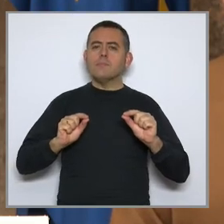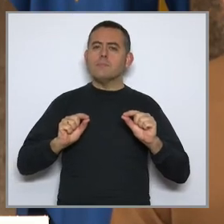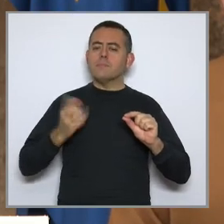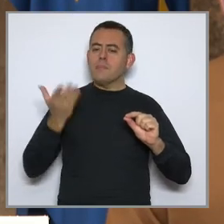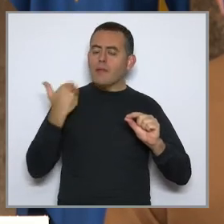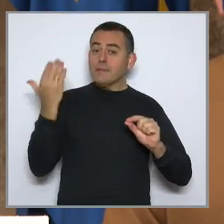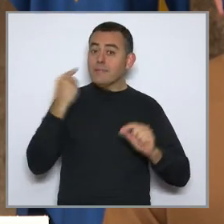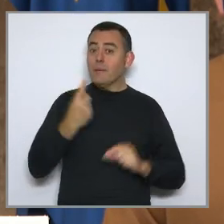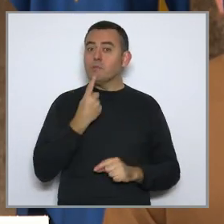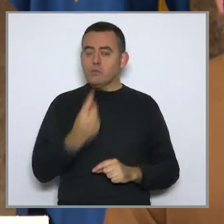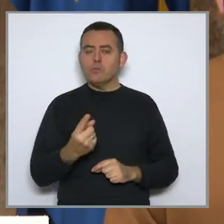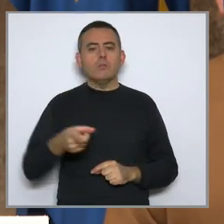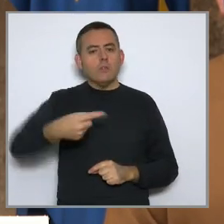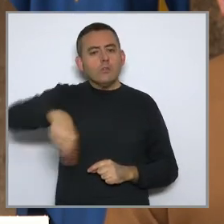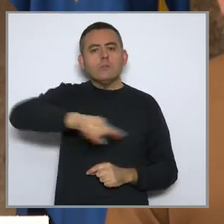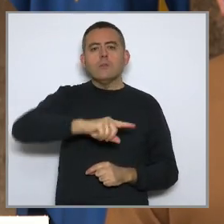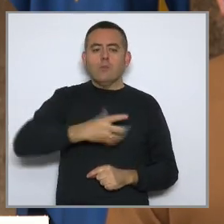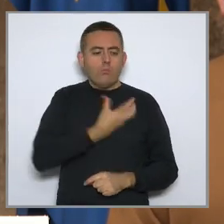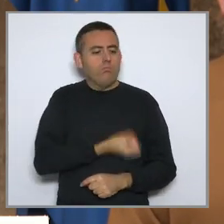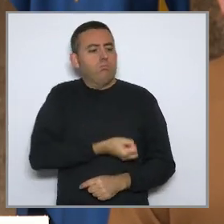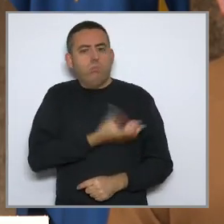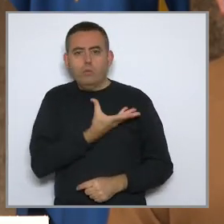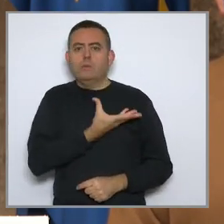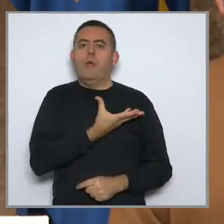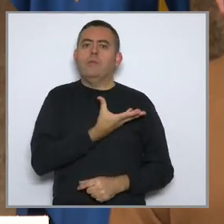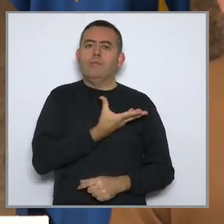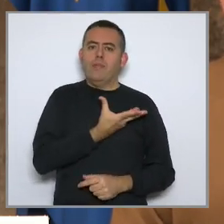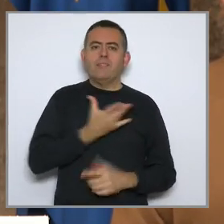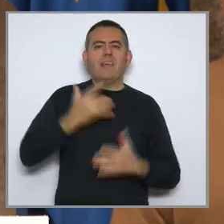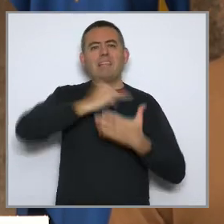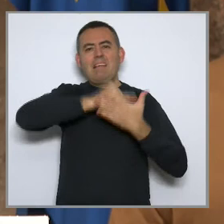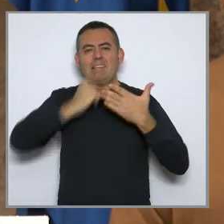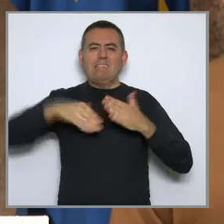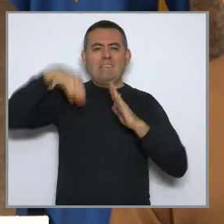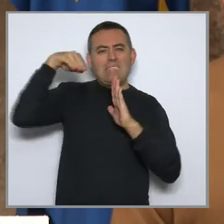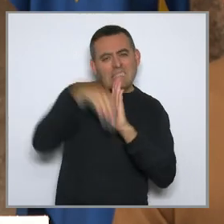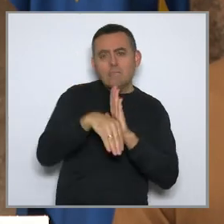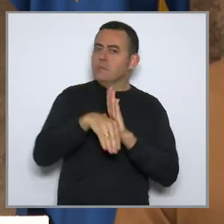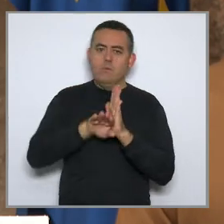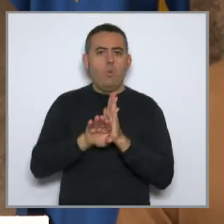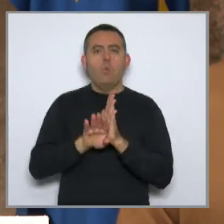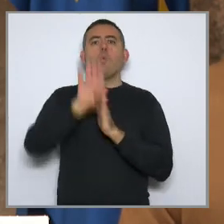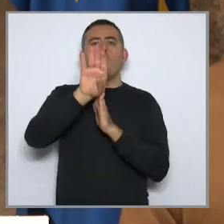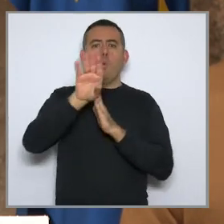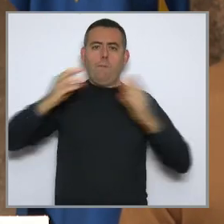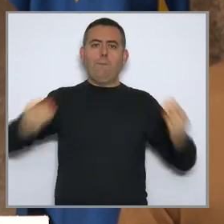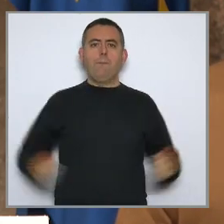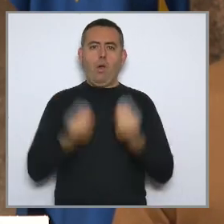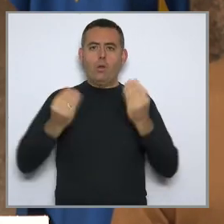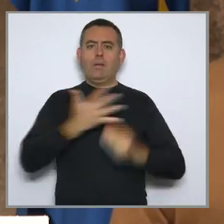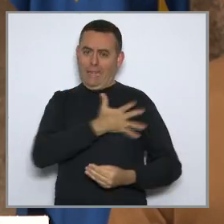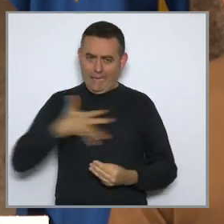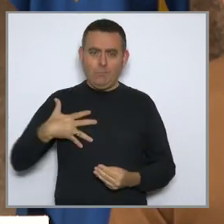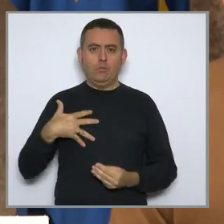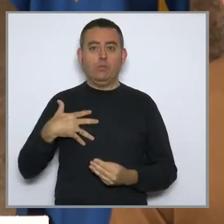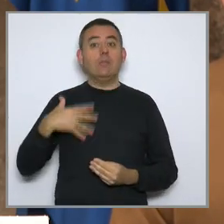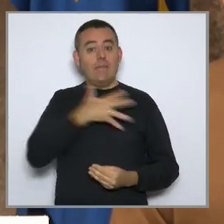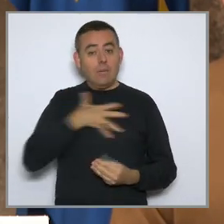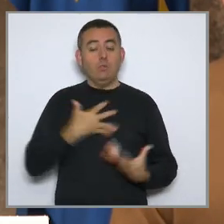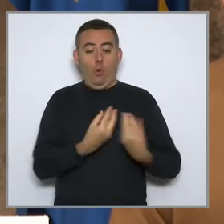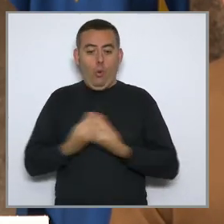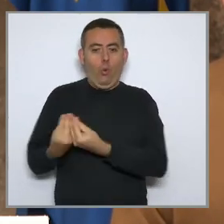teníamos voluntad de salir de esta crisis y que lo haríamos, y además lo haríamos juntos, unidos. Yo